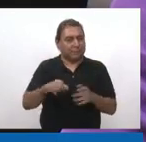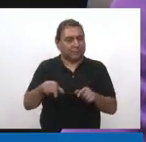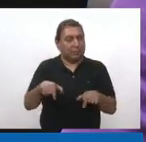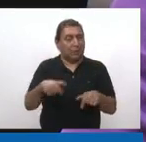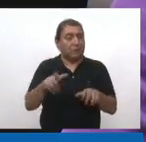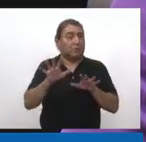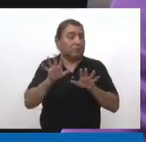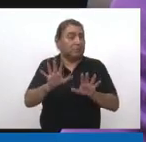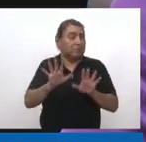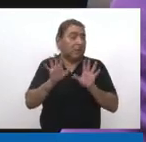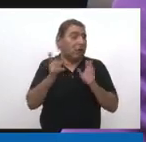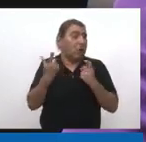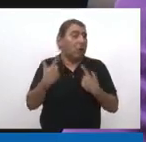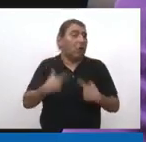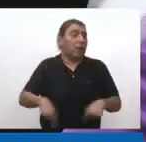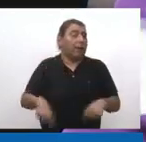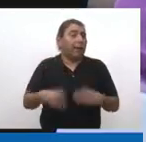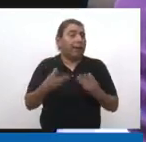espero